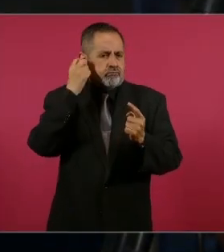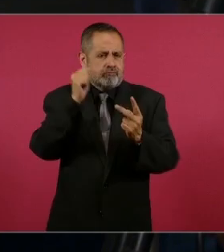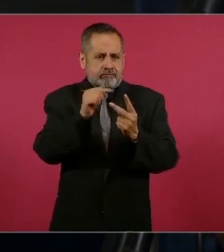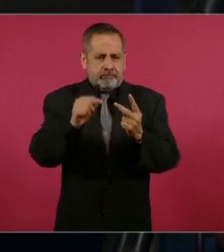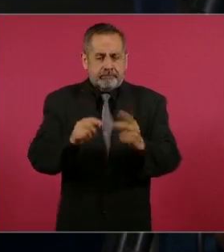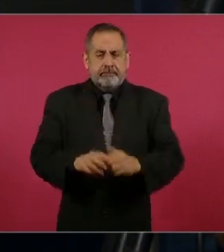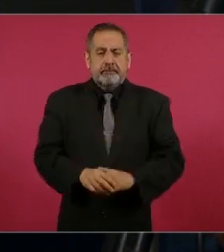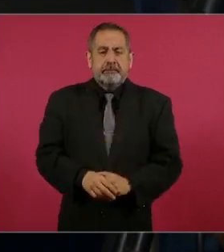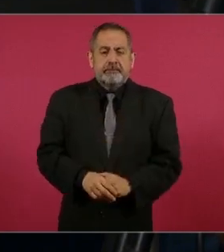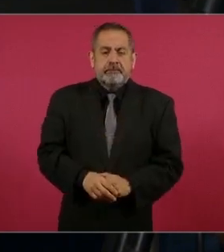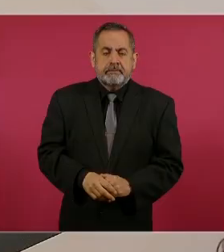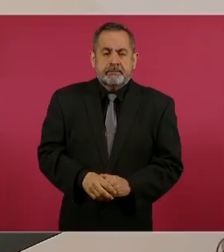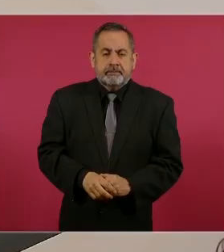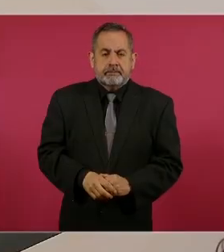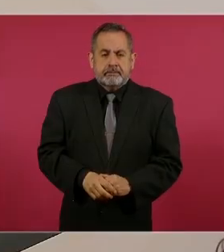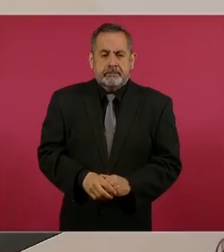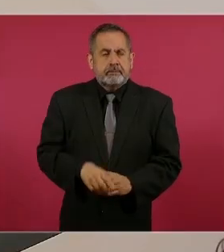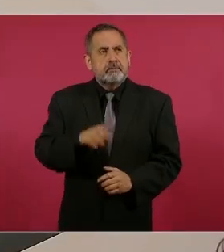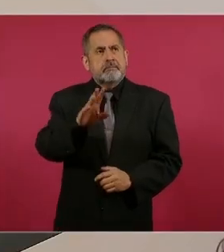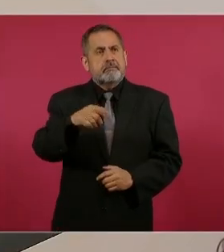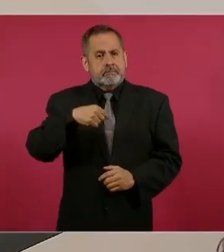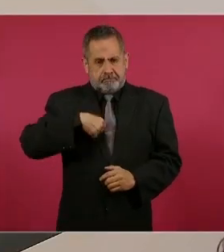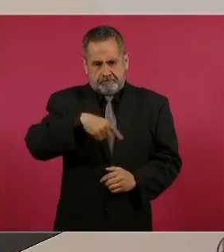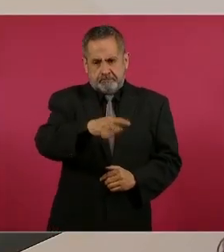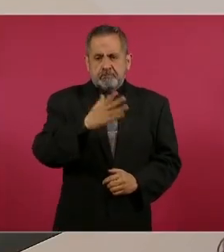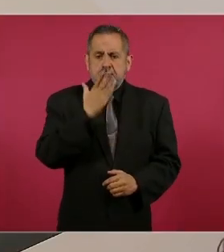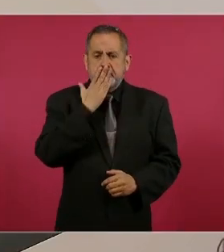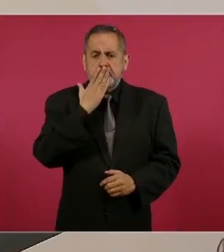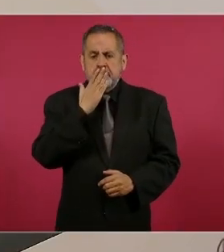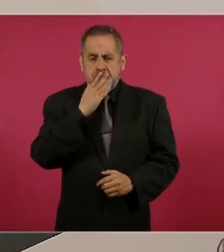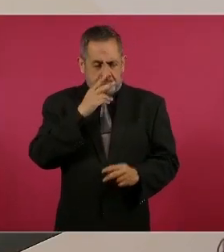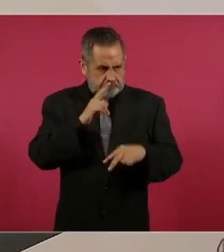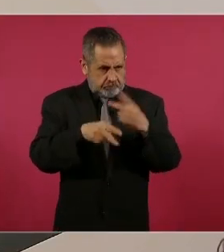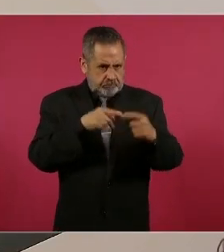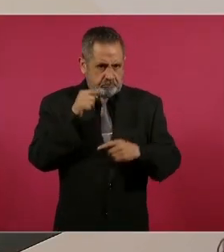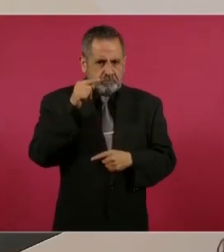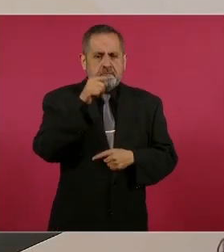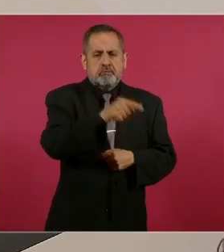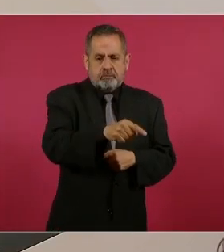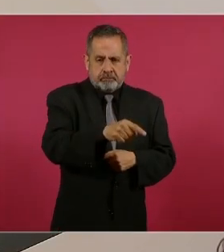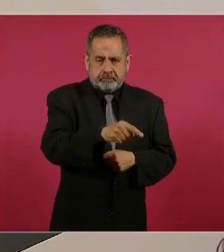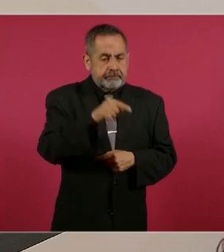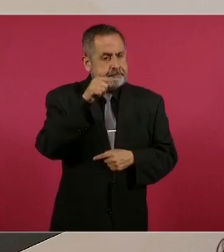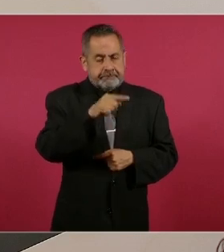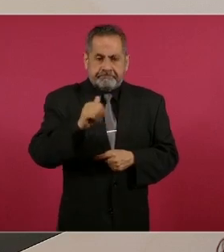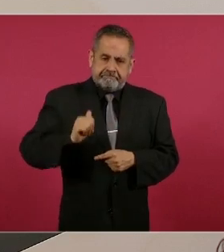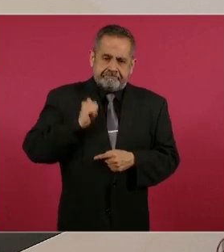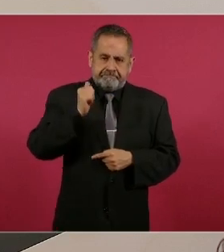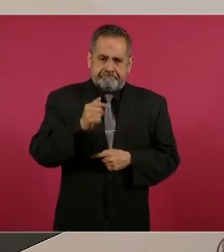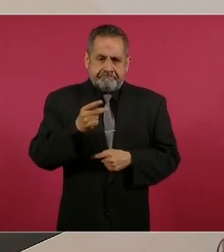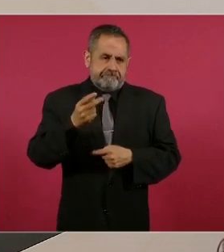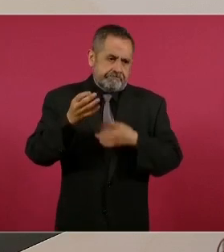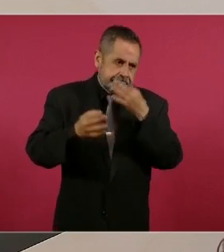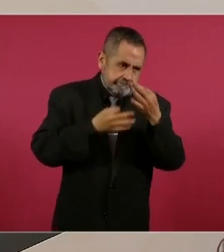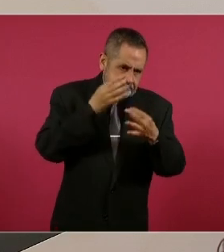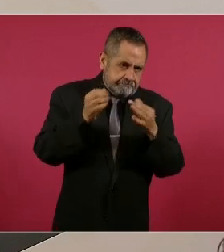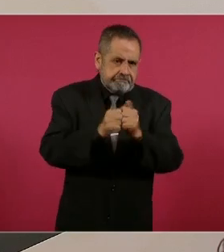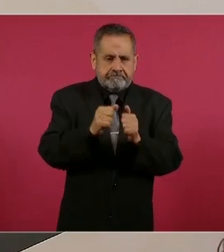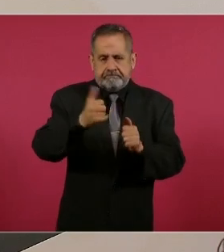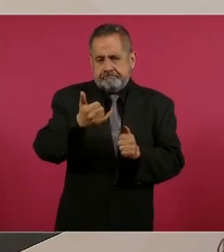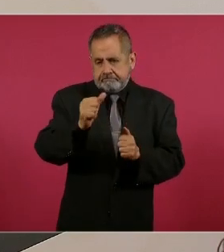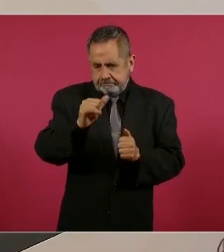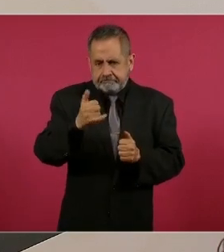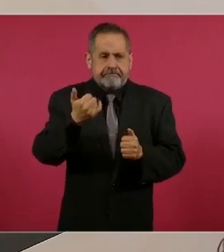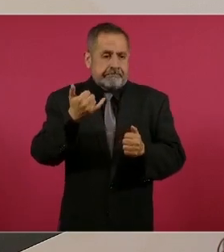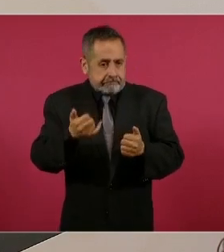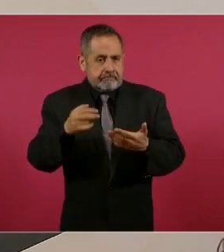día? Ahora a Sonora voy a eso básicamente, y ahí vamos a aprovechar para las dos cosas. Y